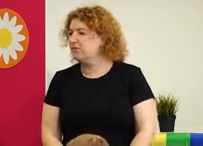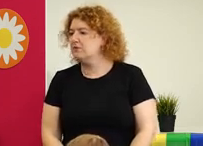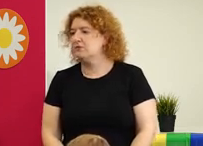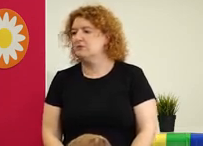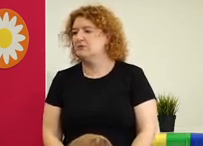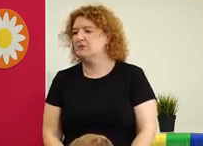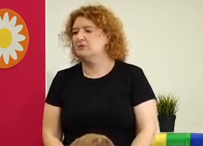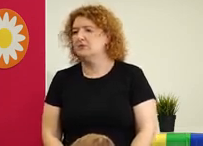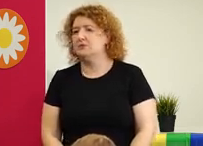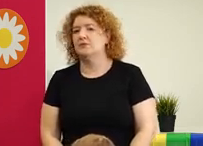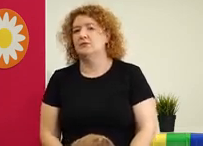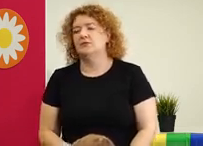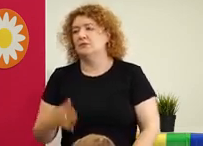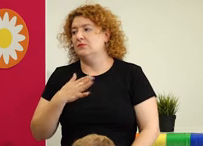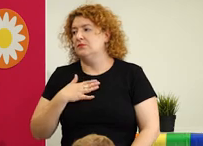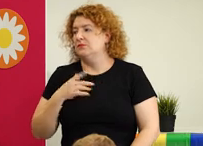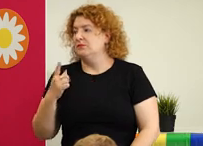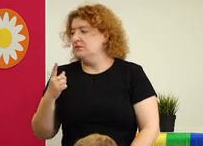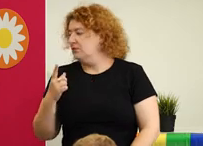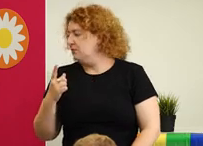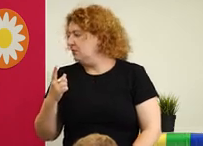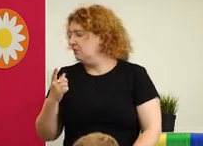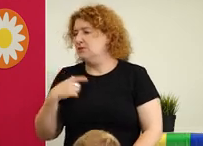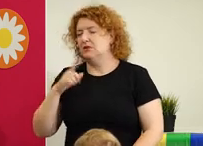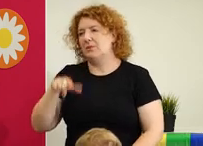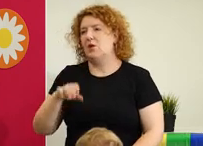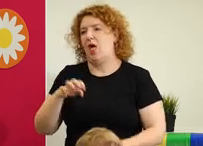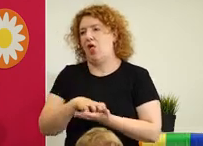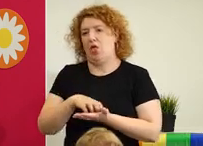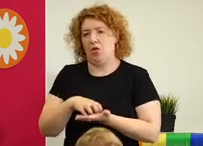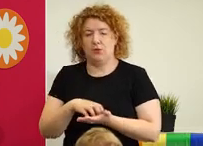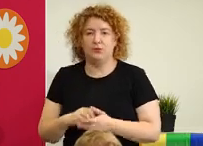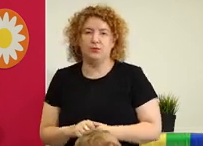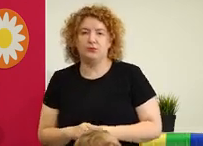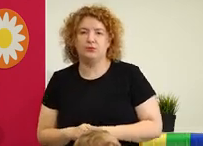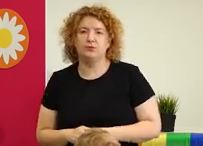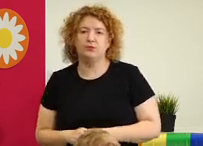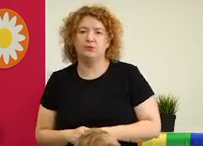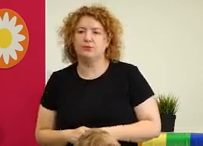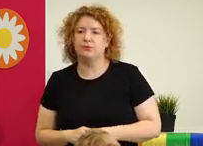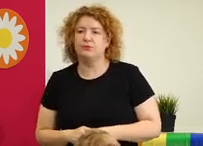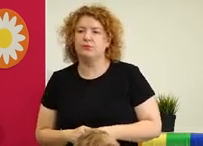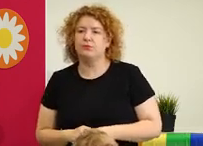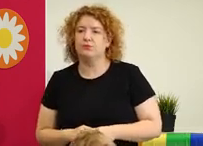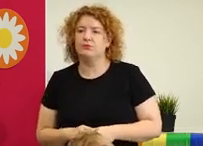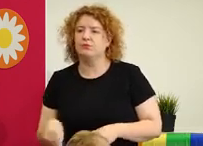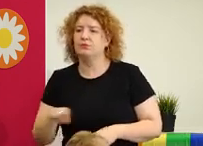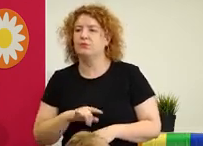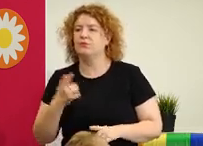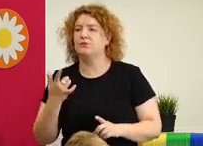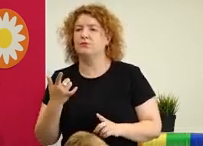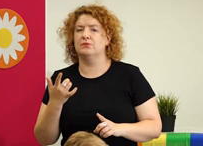Bueno, yo creo que aquí tengo como también una cuestión. Creo que hay como una situación